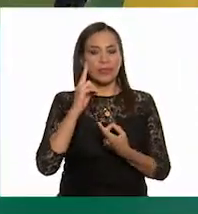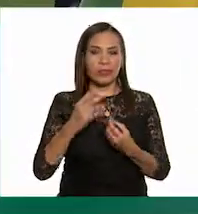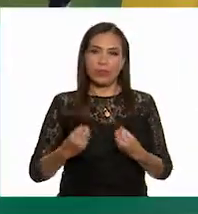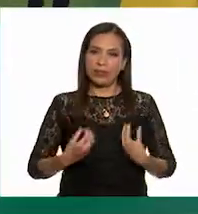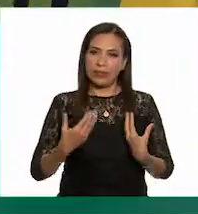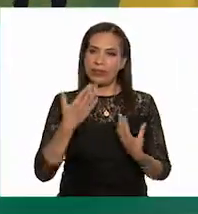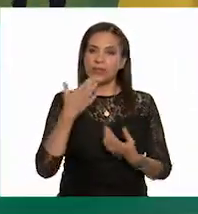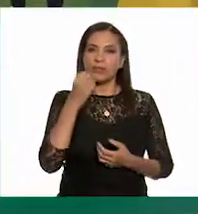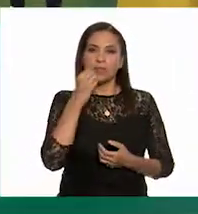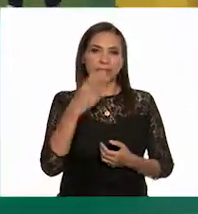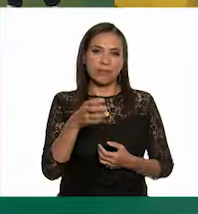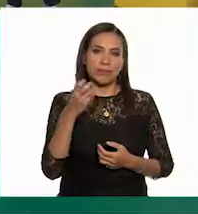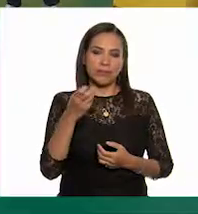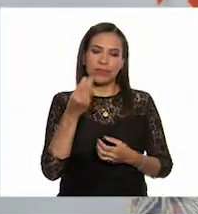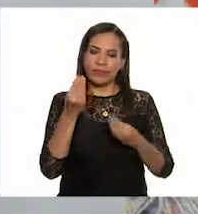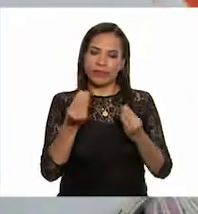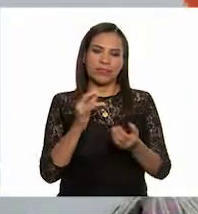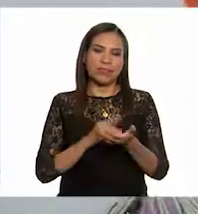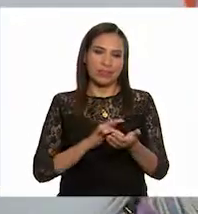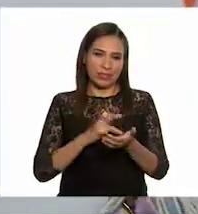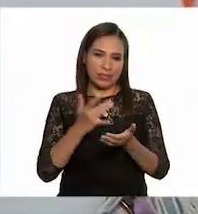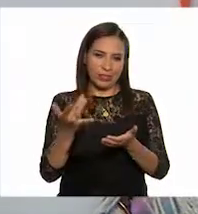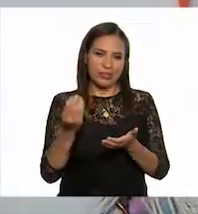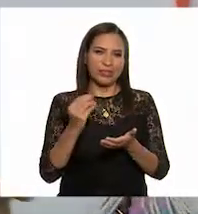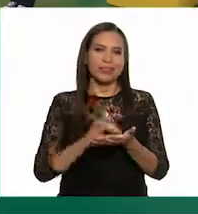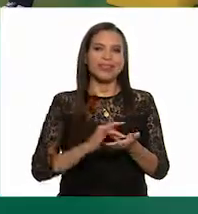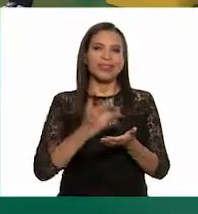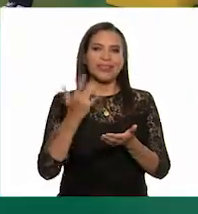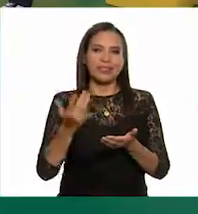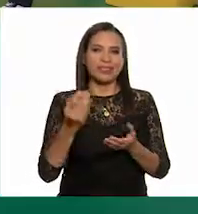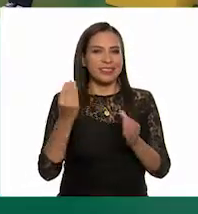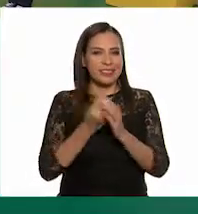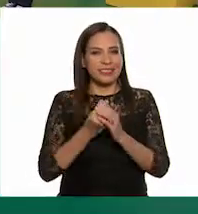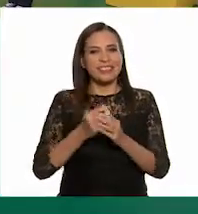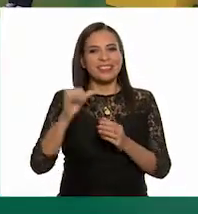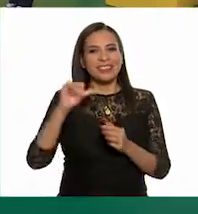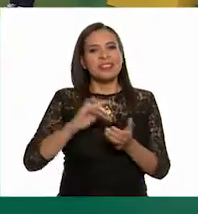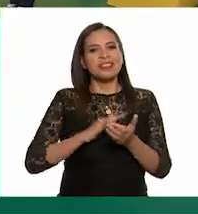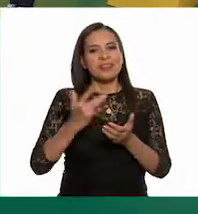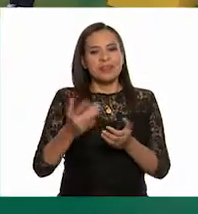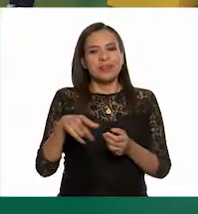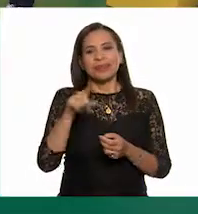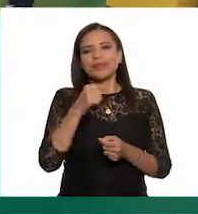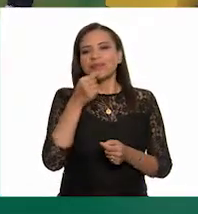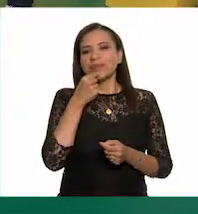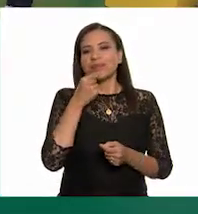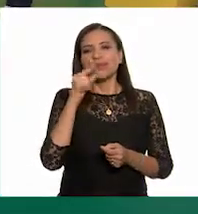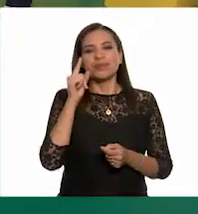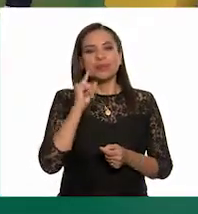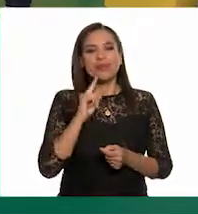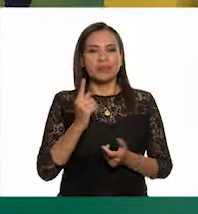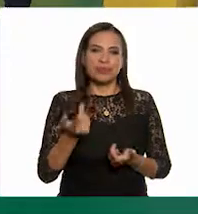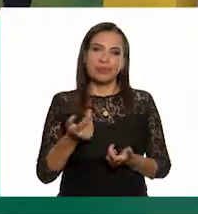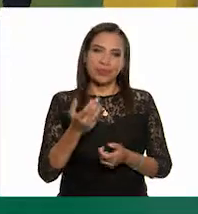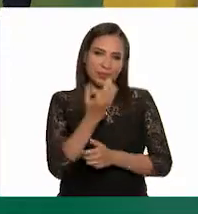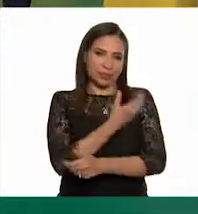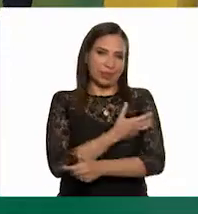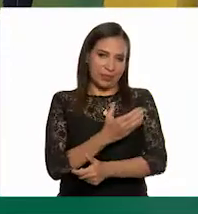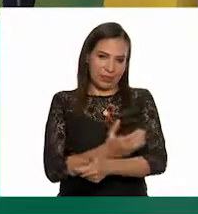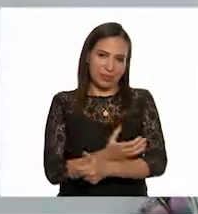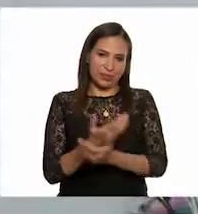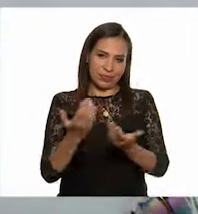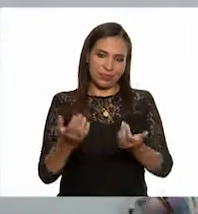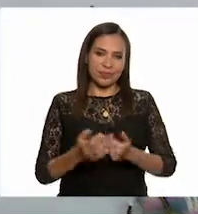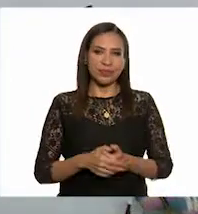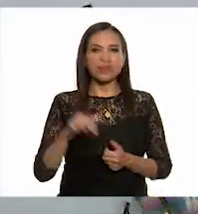parece padrísimo el reto! Muchas gracias por la clase de hoy y gracias también a las niñas y a los niños que nos